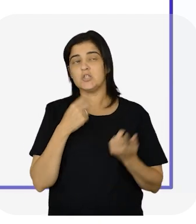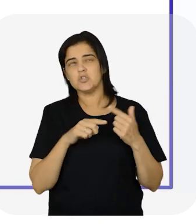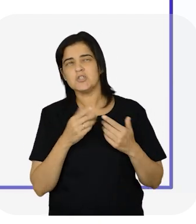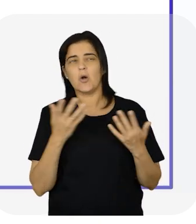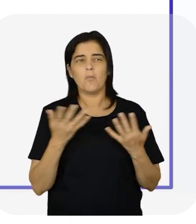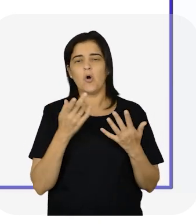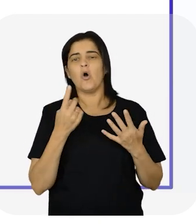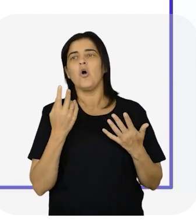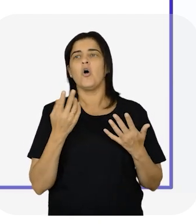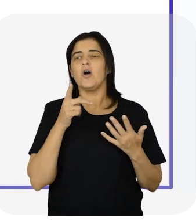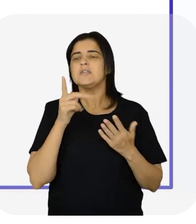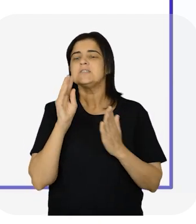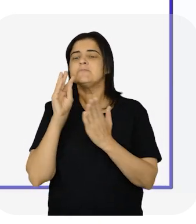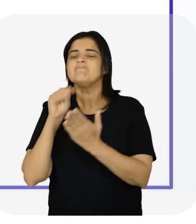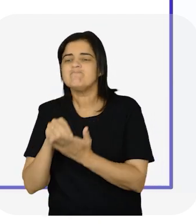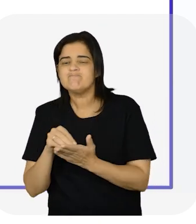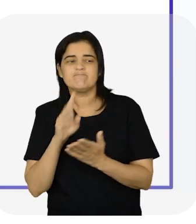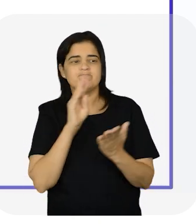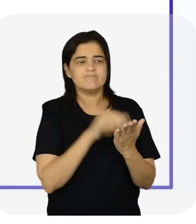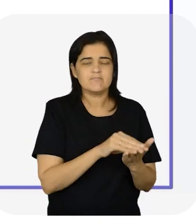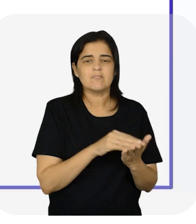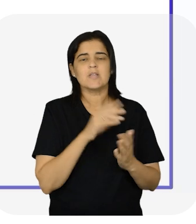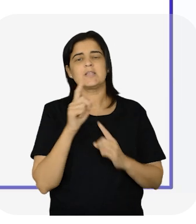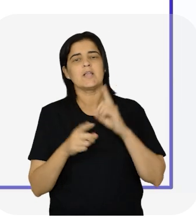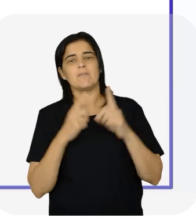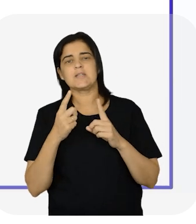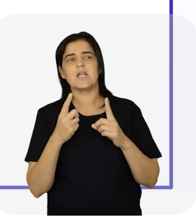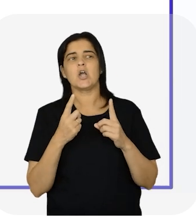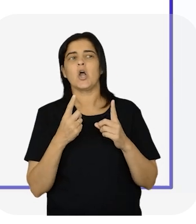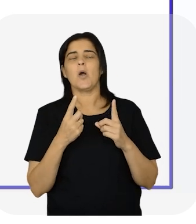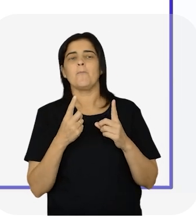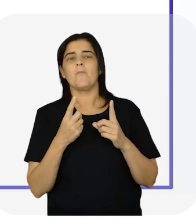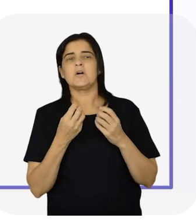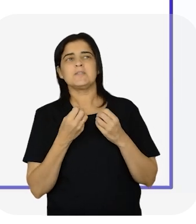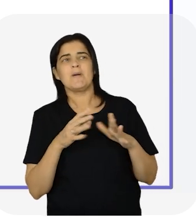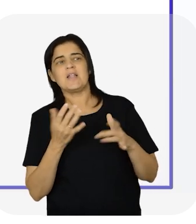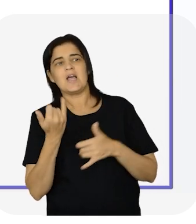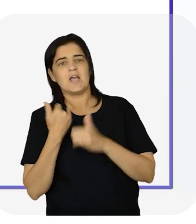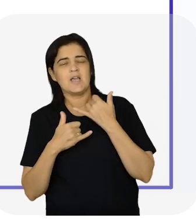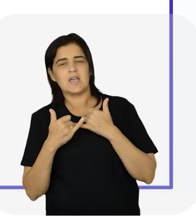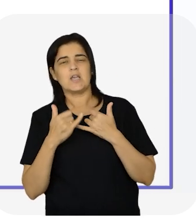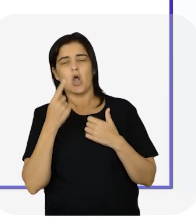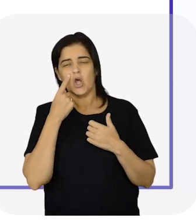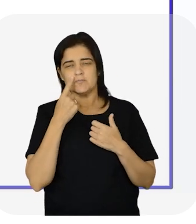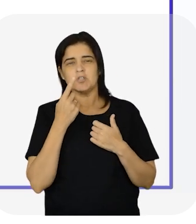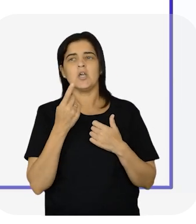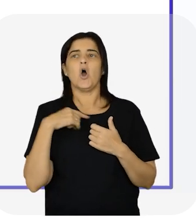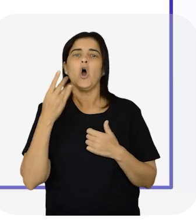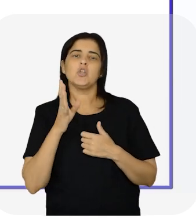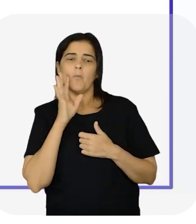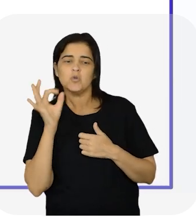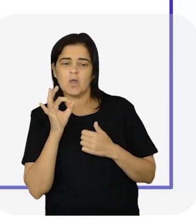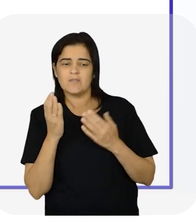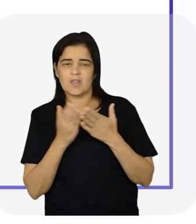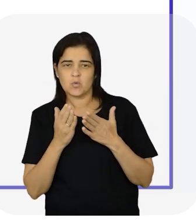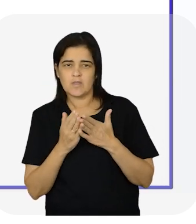esa etiqueta y muchas veces se pierde como el conocimiento y ver otras posibilidades del estudiante